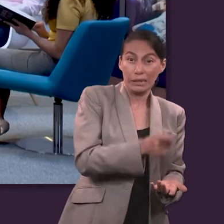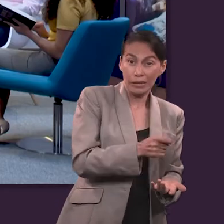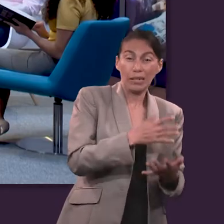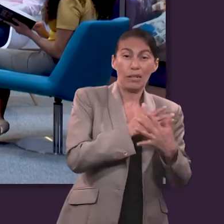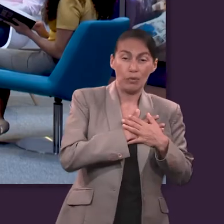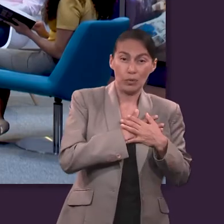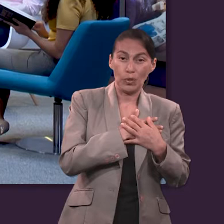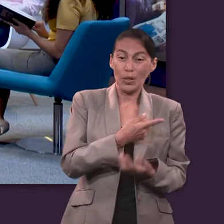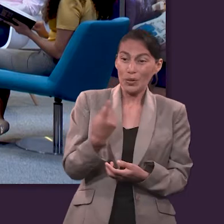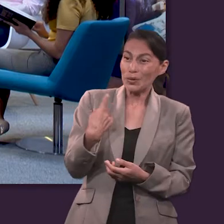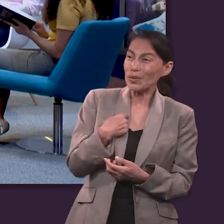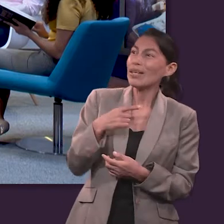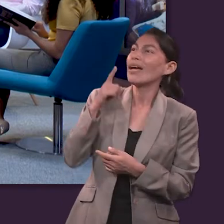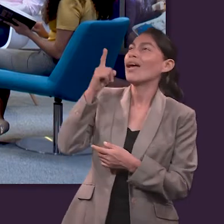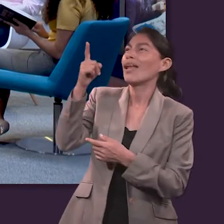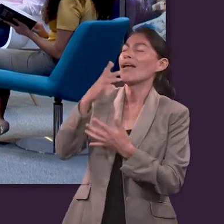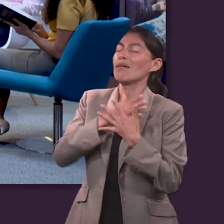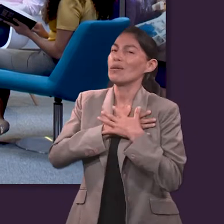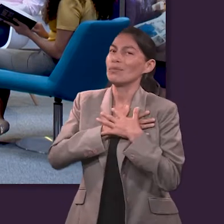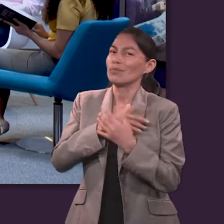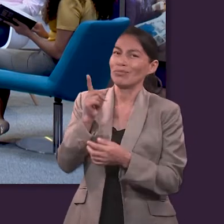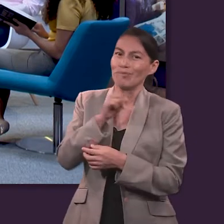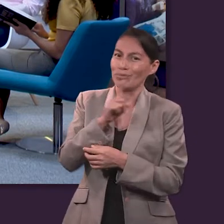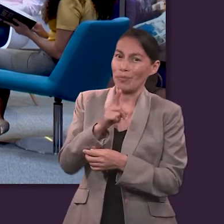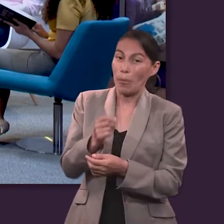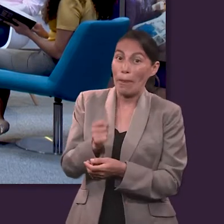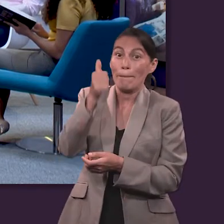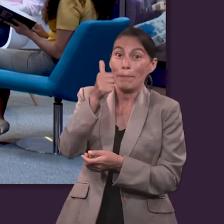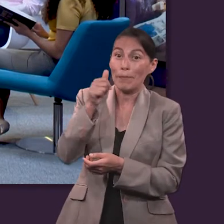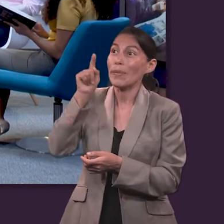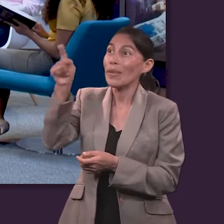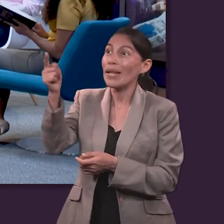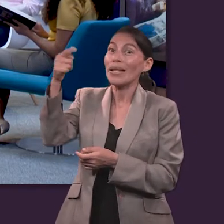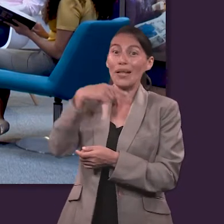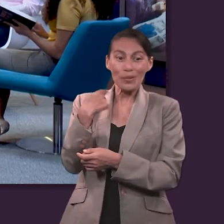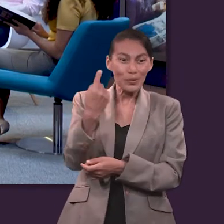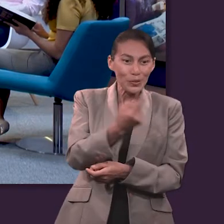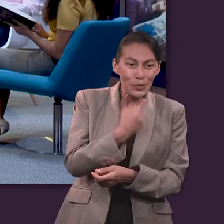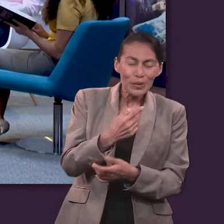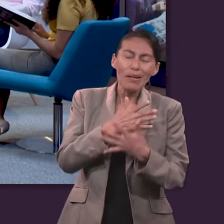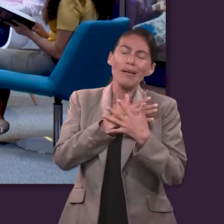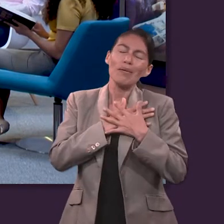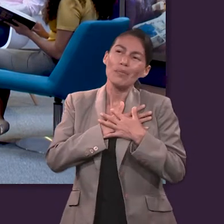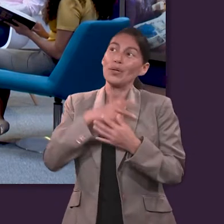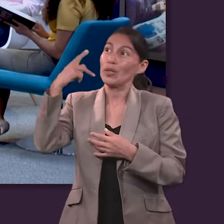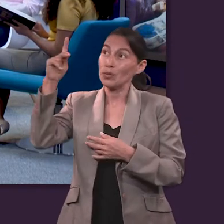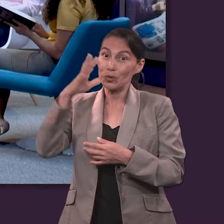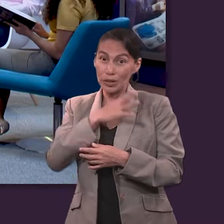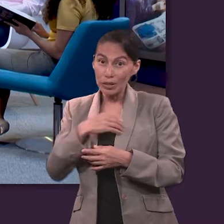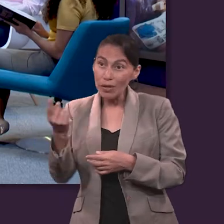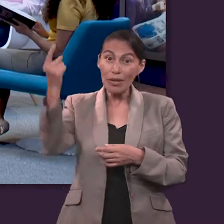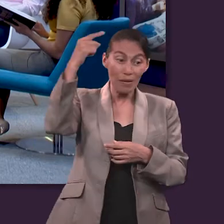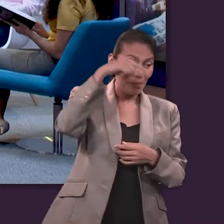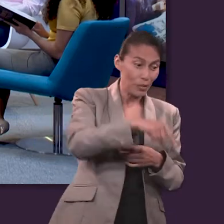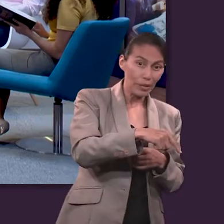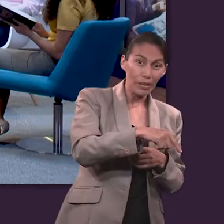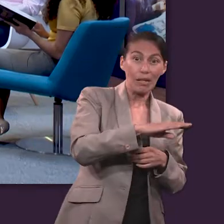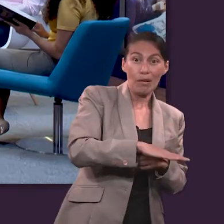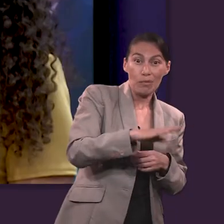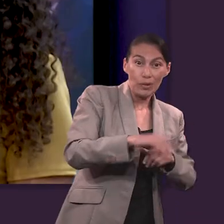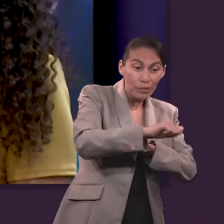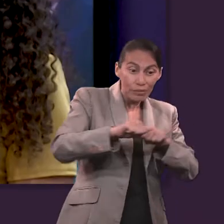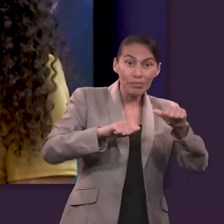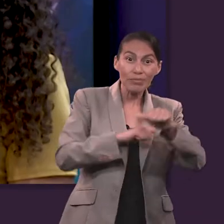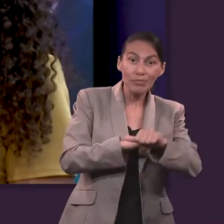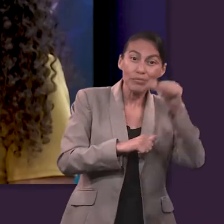consiste el amor, no en que nosotros hayamos amado a Dios, sino en que Él nos amó a nosotros y envió a su Hijo en propiciación